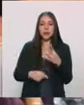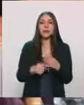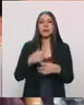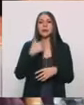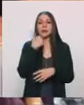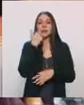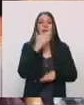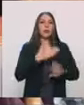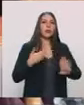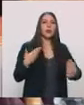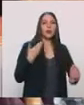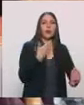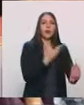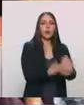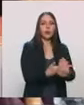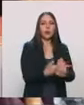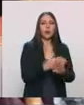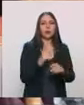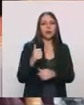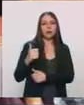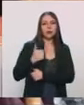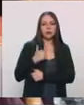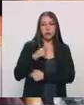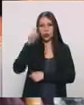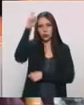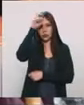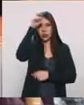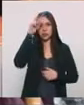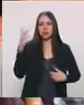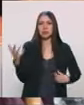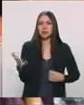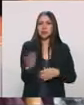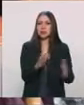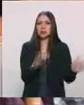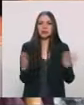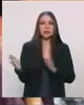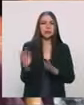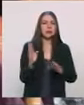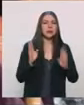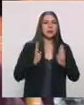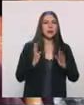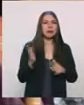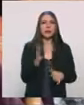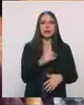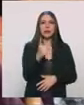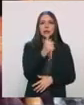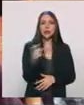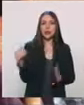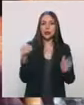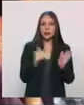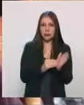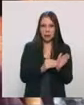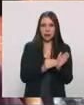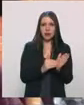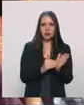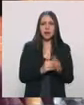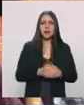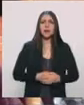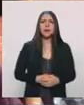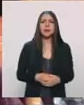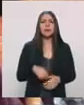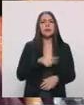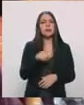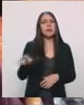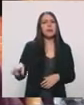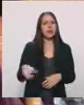al ejército turco, son casi 100,000 militares, y en la noche estaban tomándose